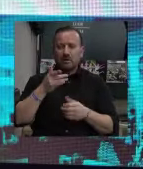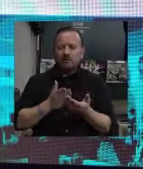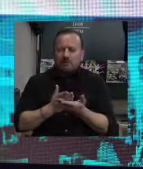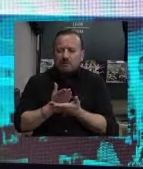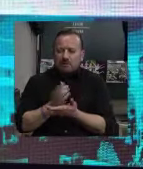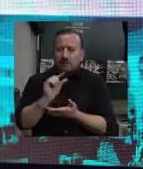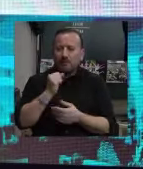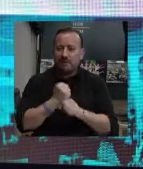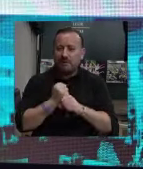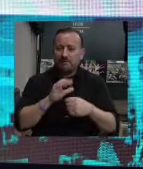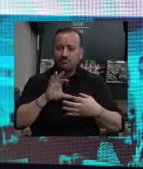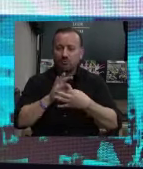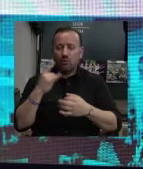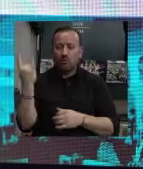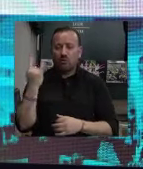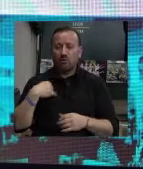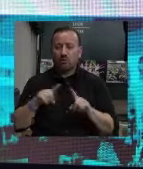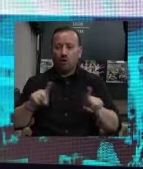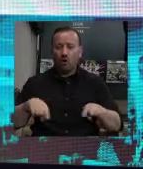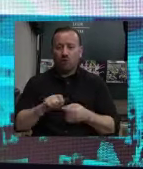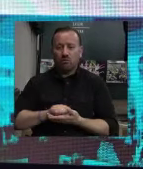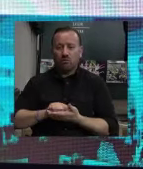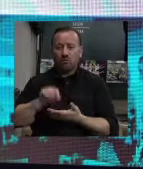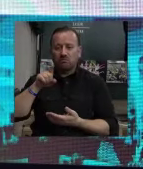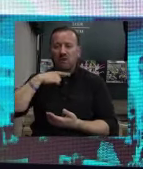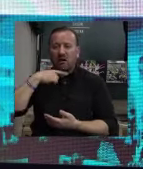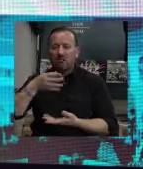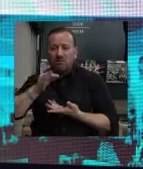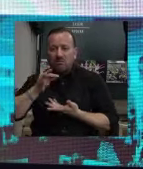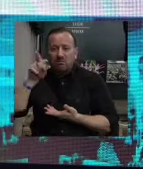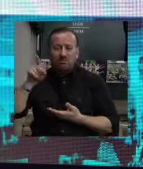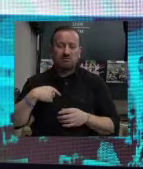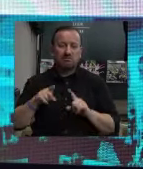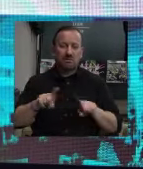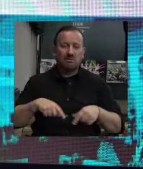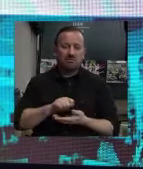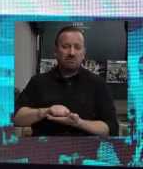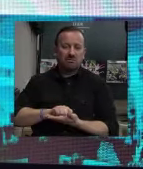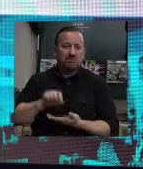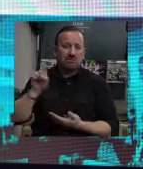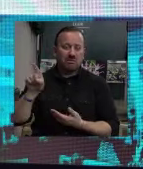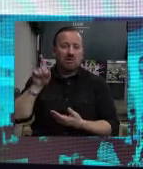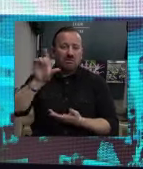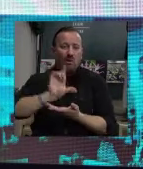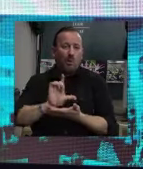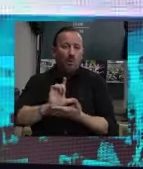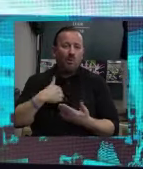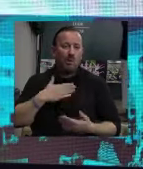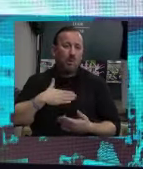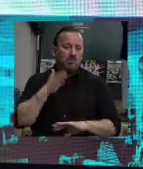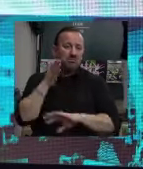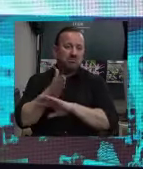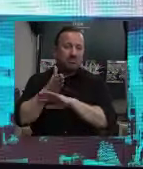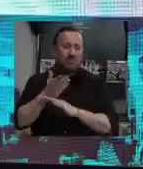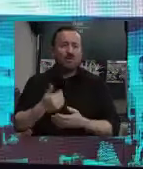la universidad mi oficina era la cafetería Ese era mi espacio predilecto